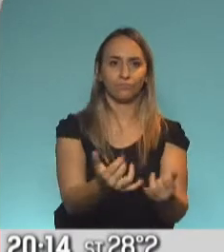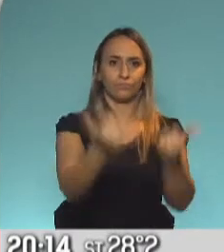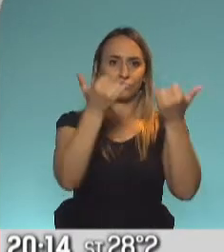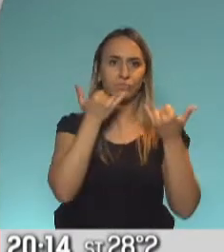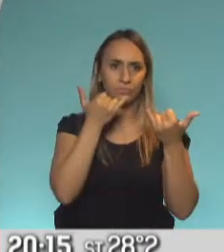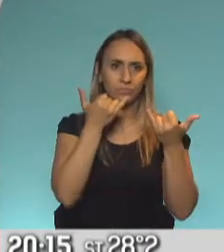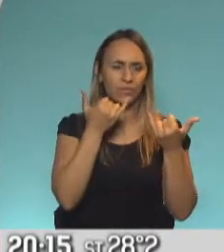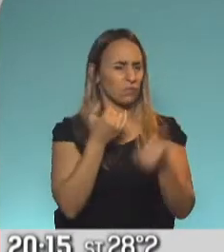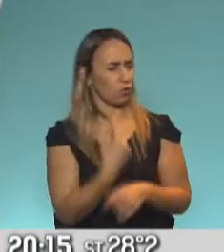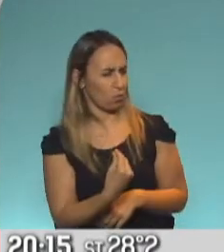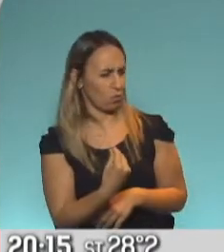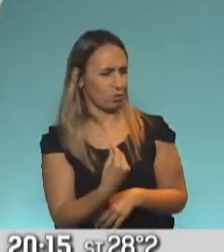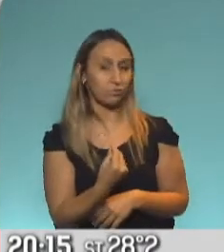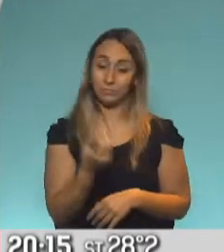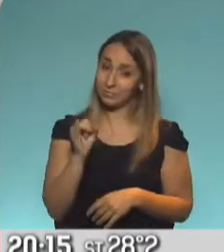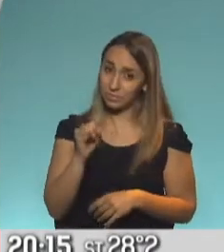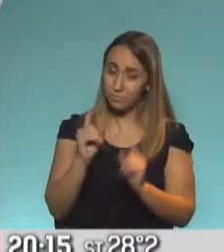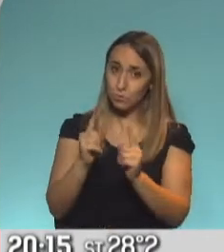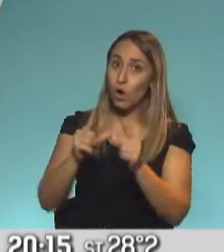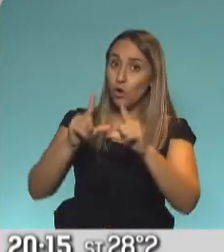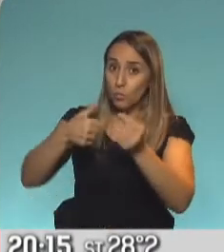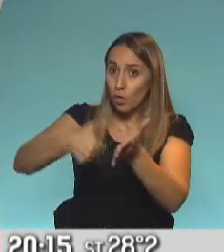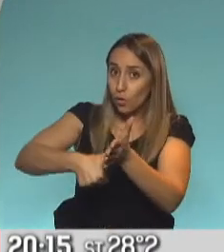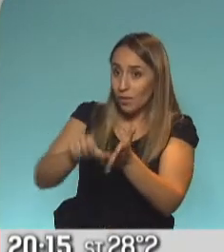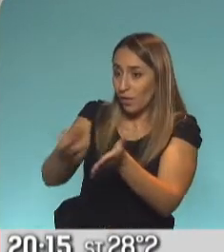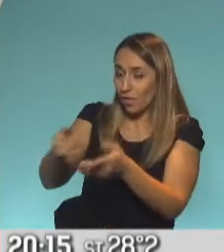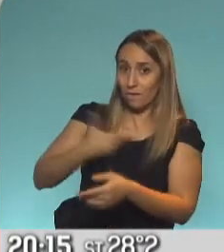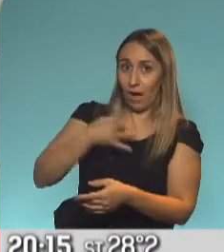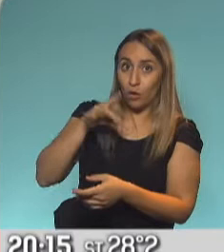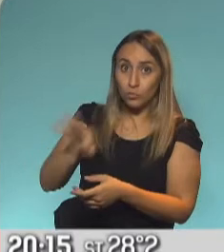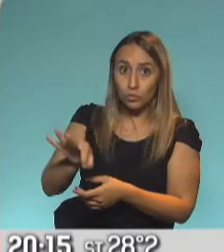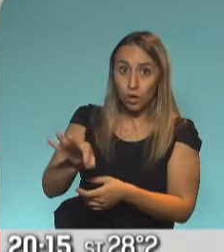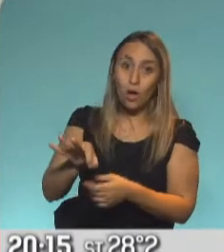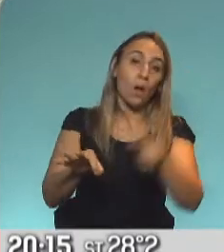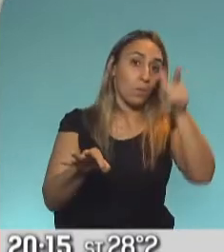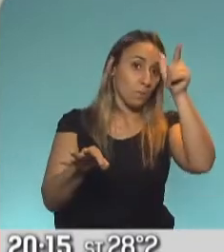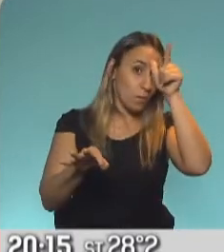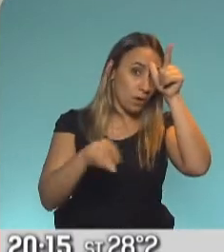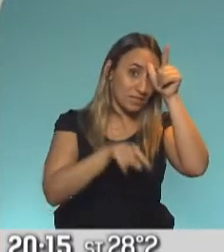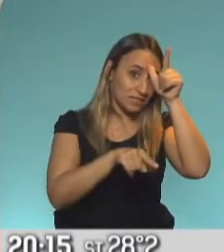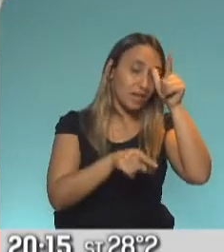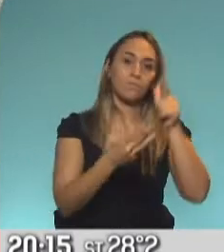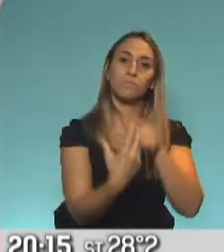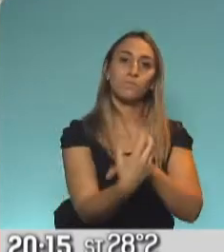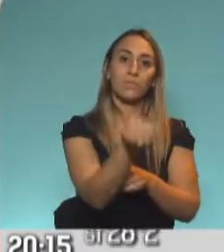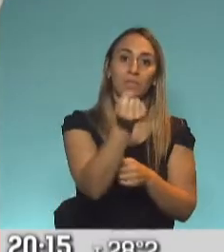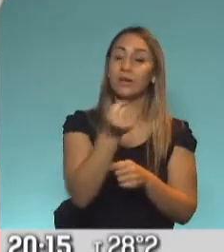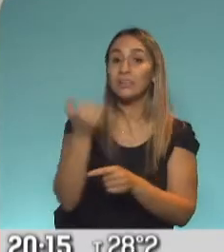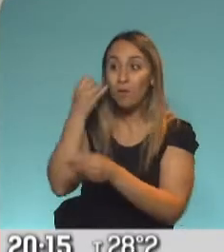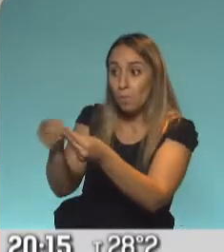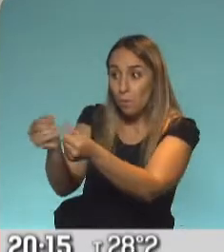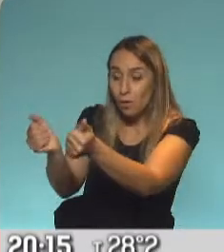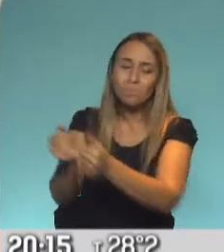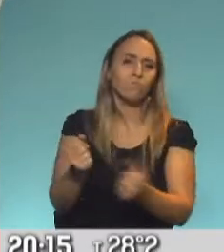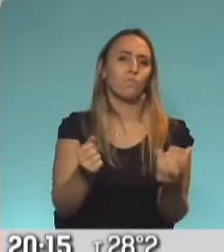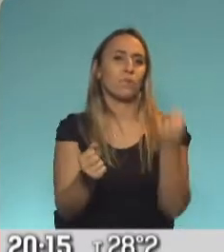¿Cómo fue? Sí, con el DNI, con el número de DNI de Facundo Astudillo, se obtuvieron, una vez que estaba desaparecido, 2 líneas